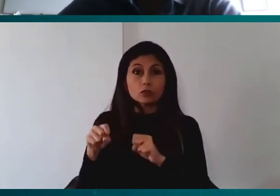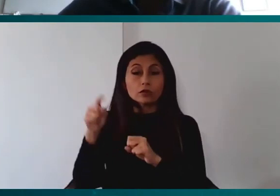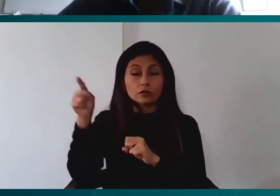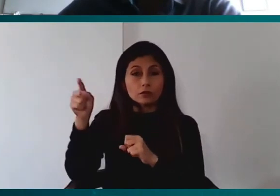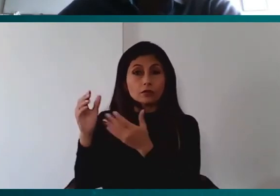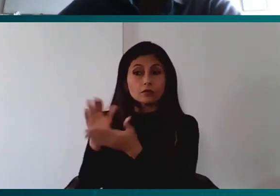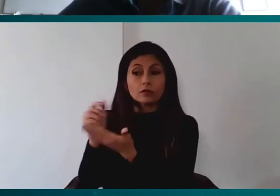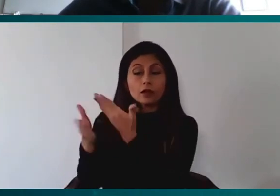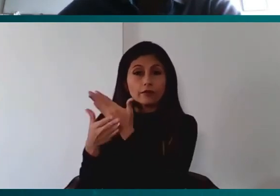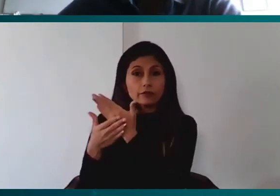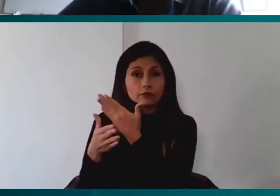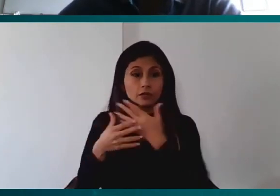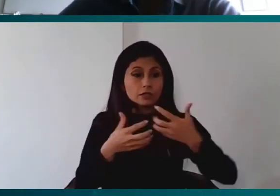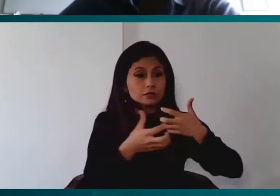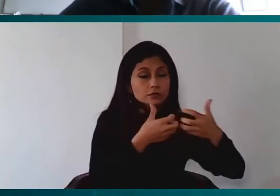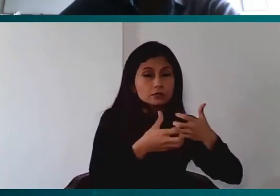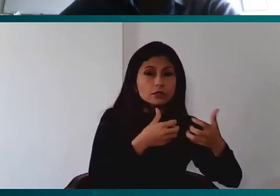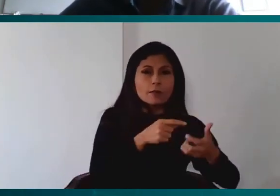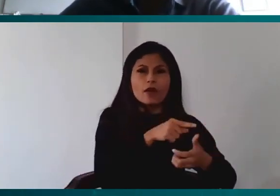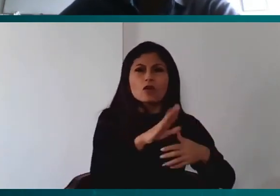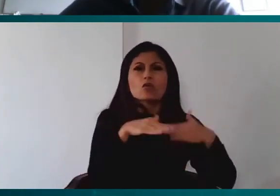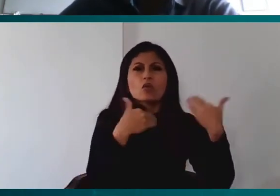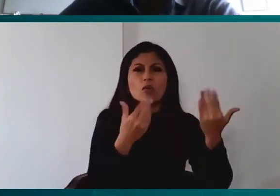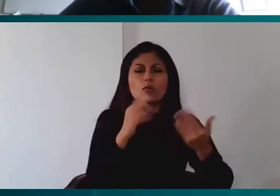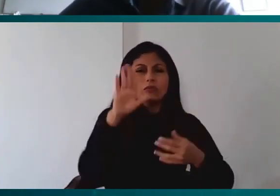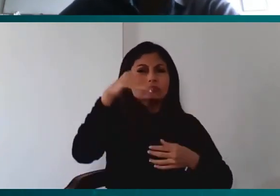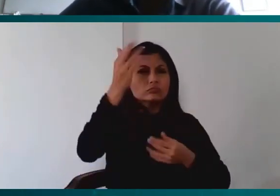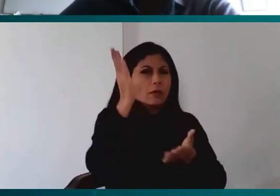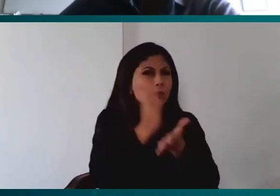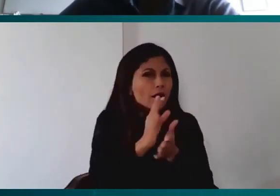se comportará el sistema con una ligera modificación.